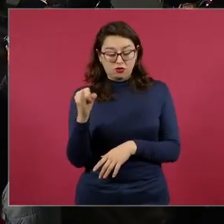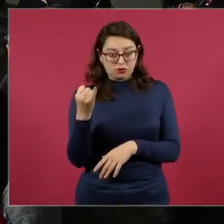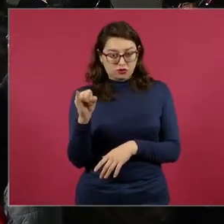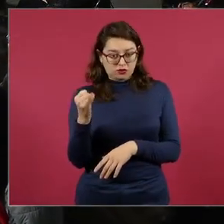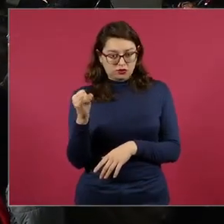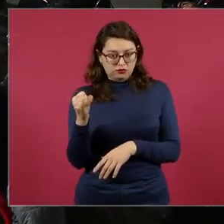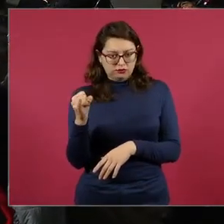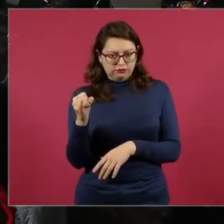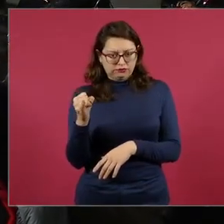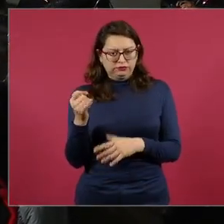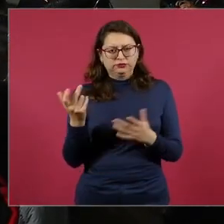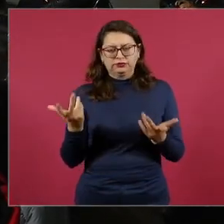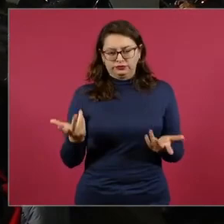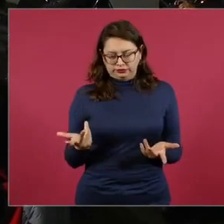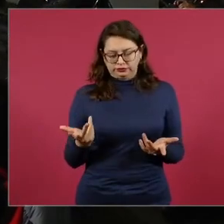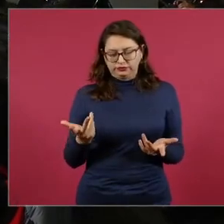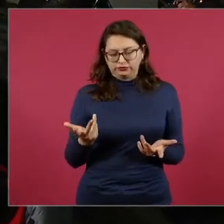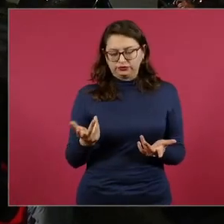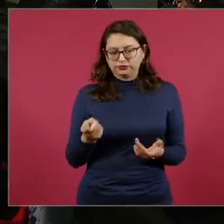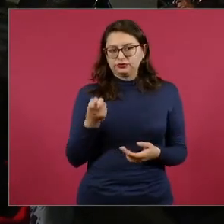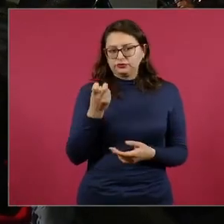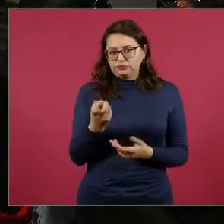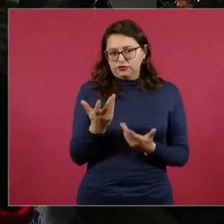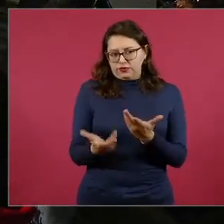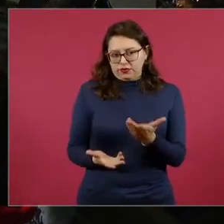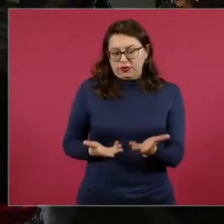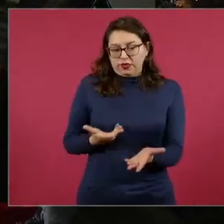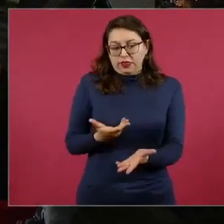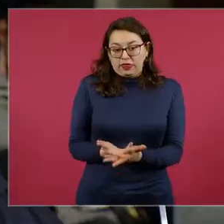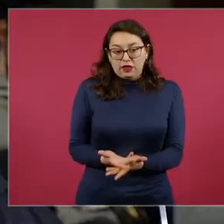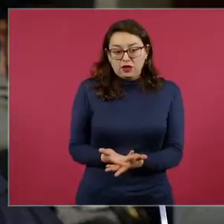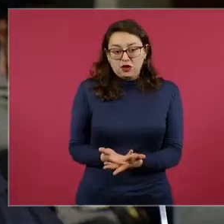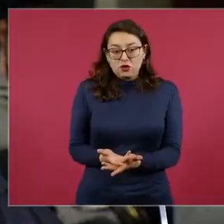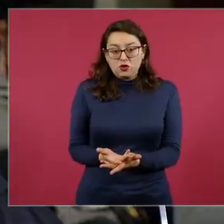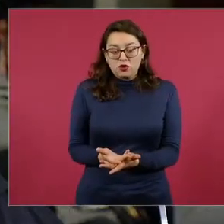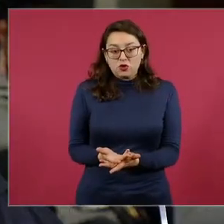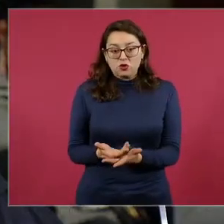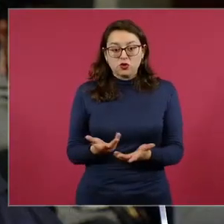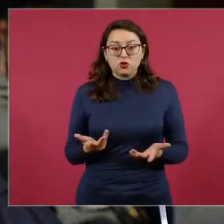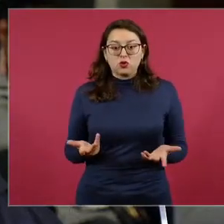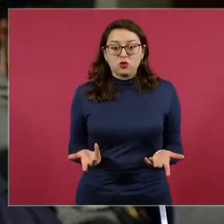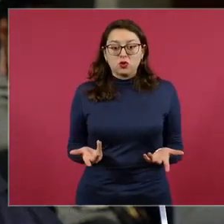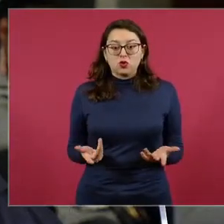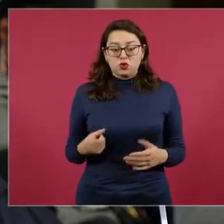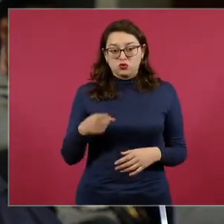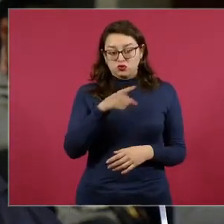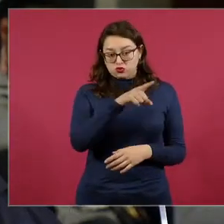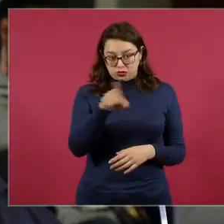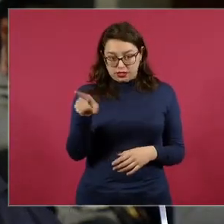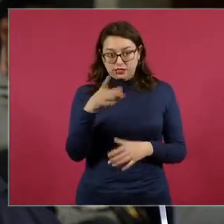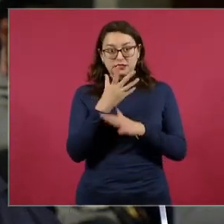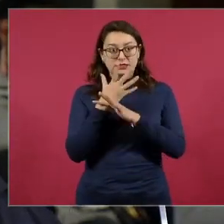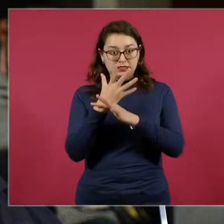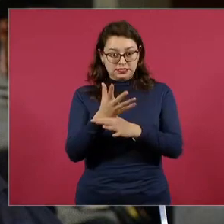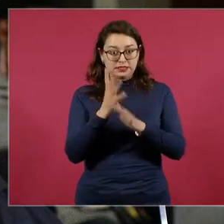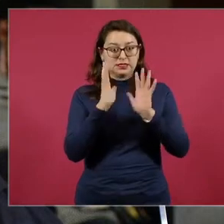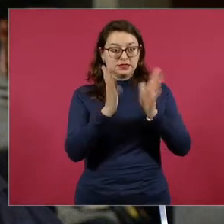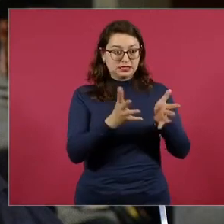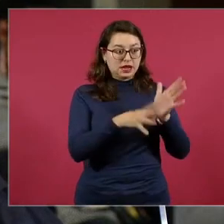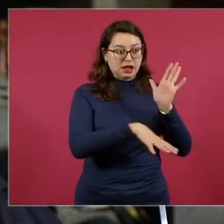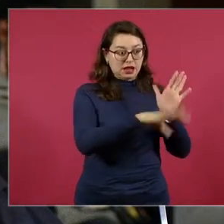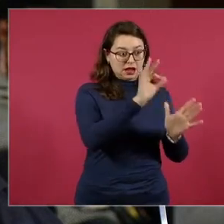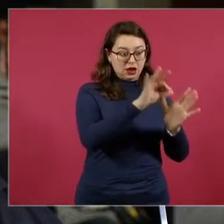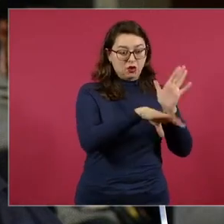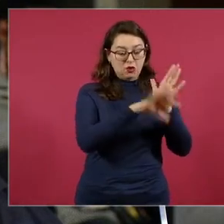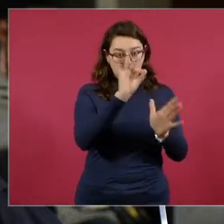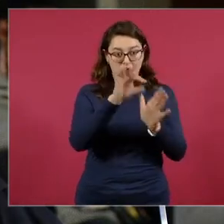Estos datos los coloco porque ustedes están colocando las personas localizadas y sería